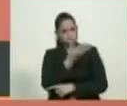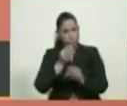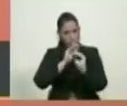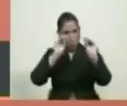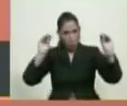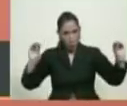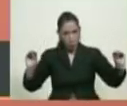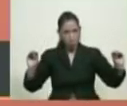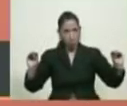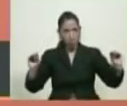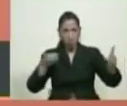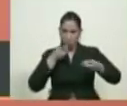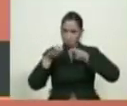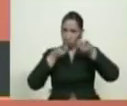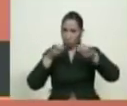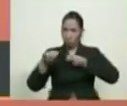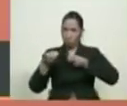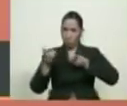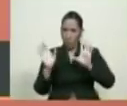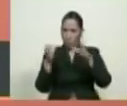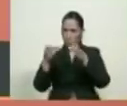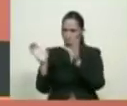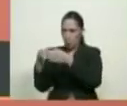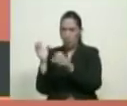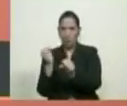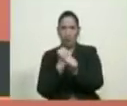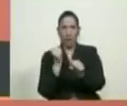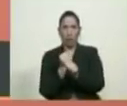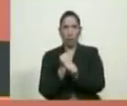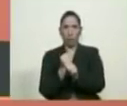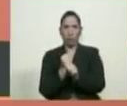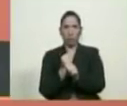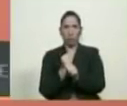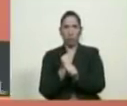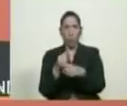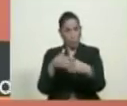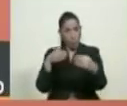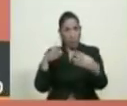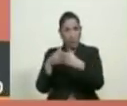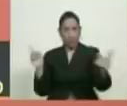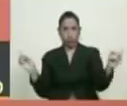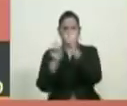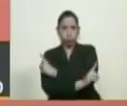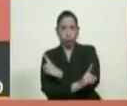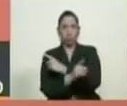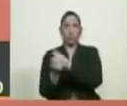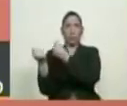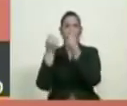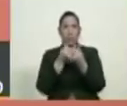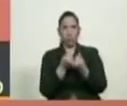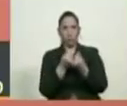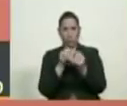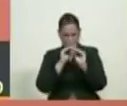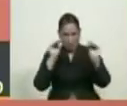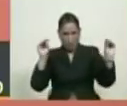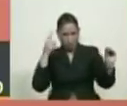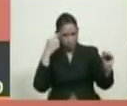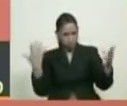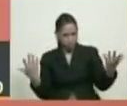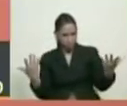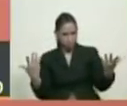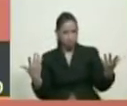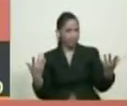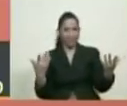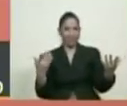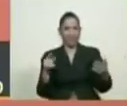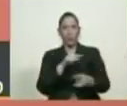comisión tripartita a los sectores de los trabajadores cuando decidieron dolarizar los precios? ¿Los llamaron? Yo creo que no.